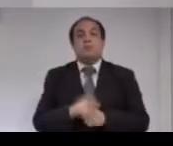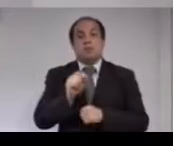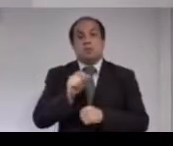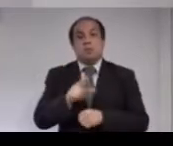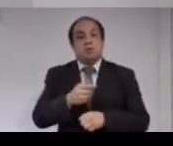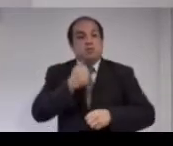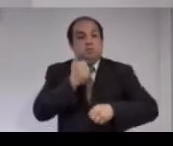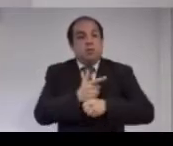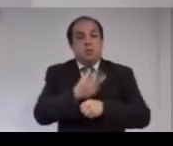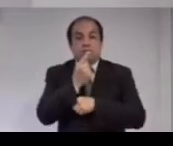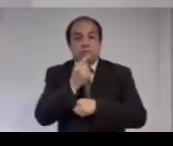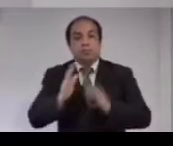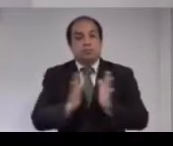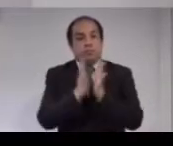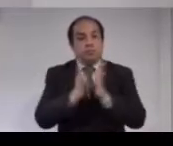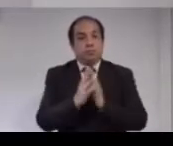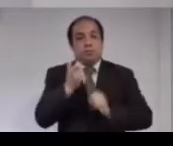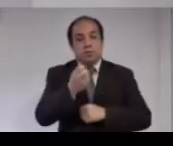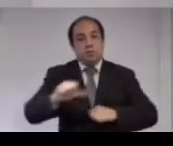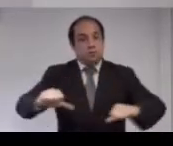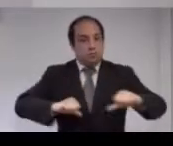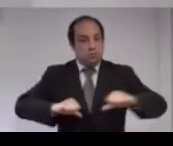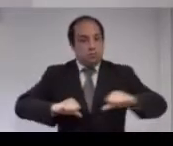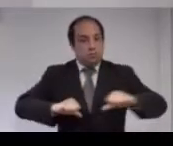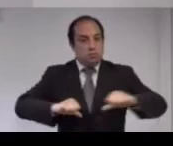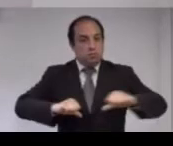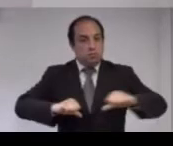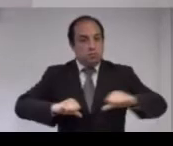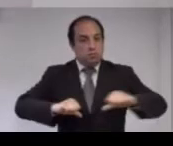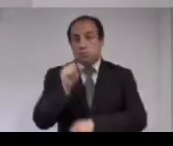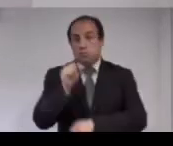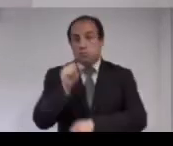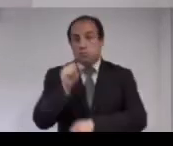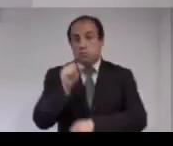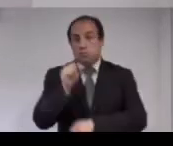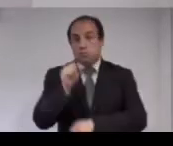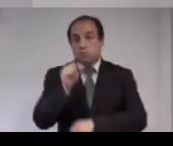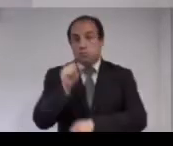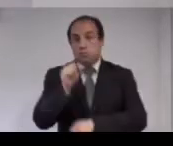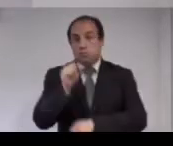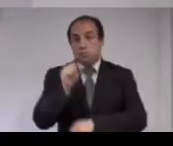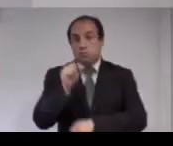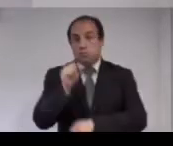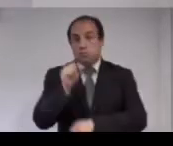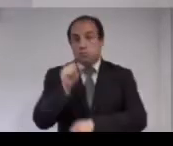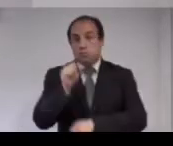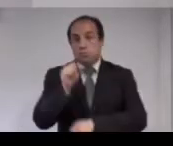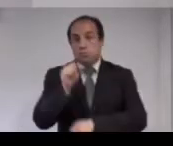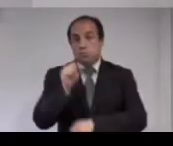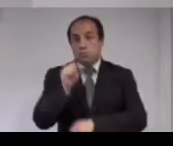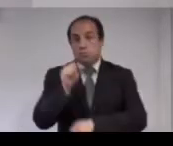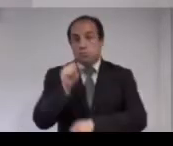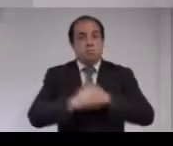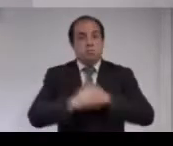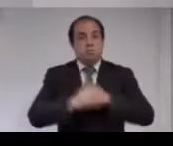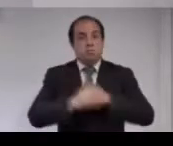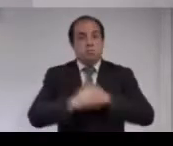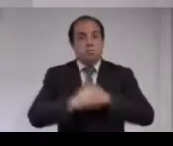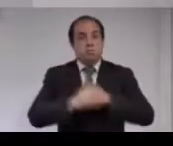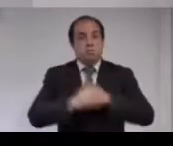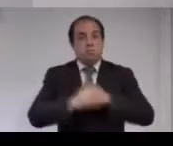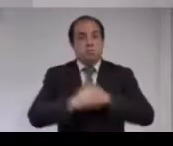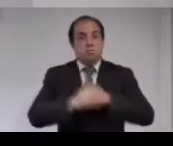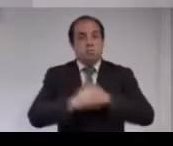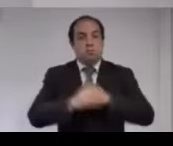identificados los policías que participaron en estas acciones. Asimismo, 4 personas afectadas por los hechos fueron contactadas